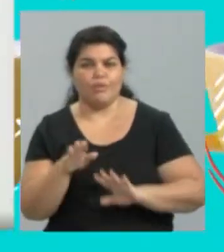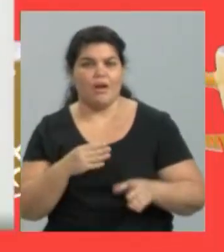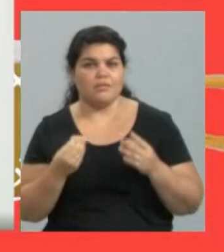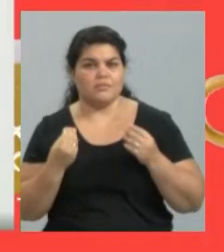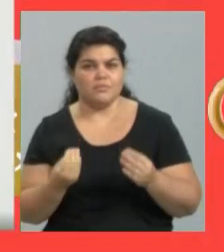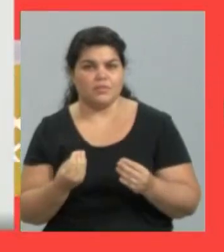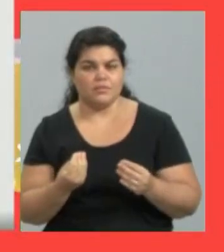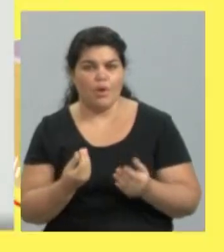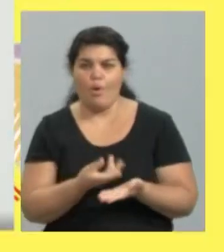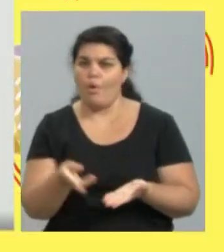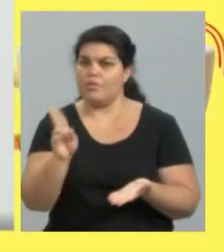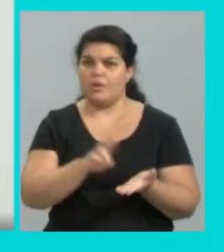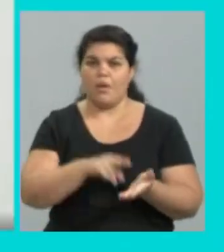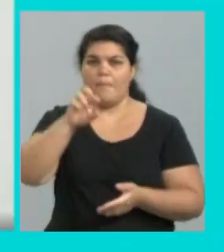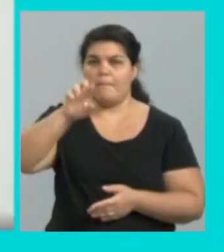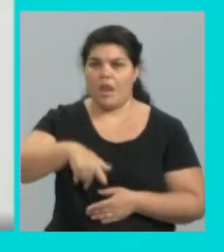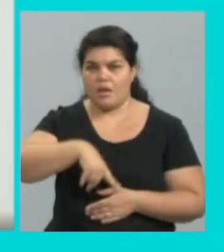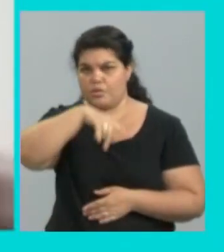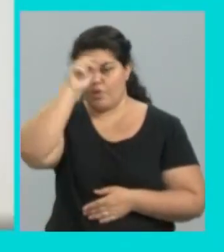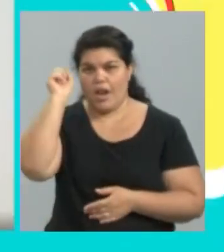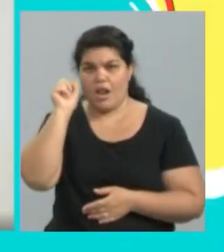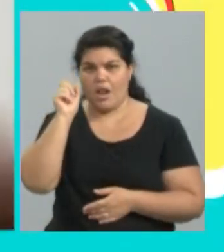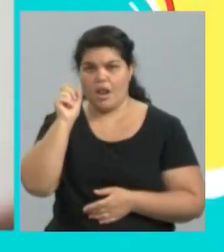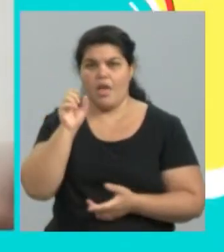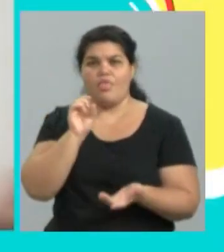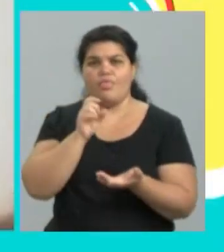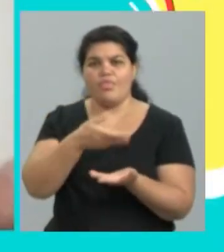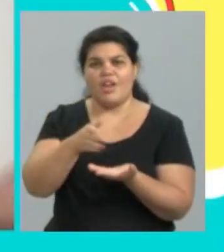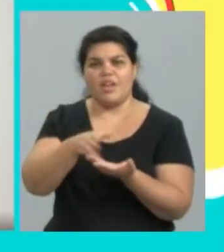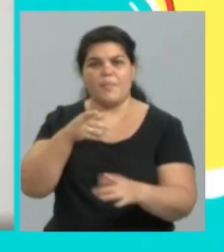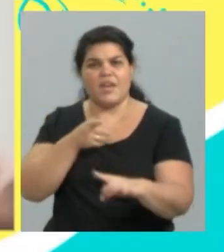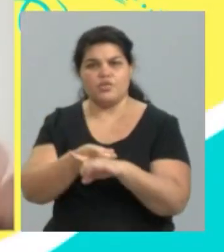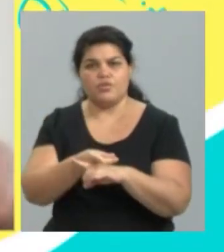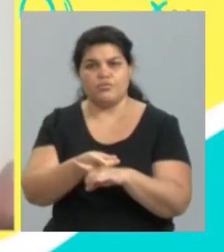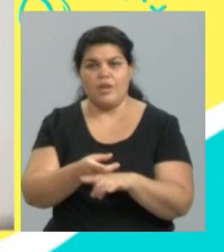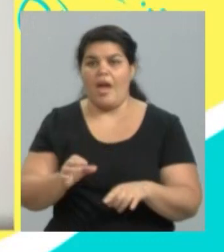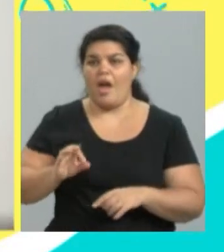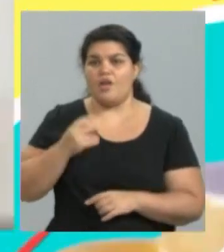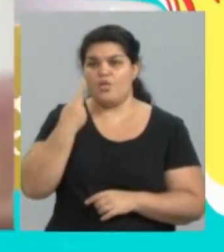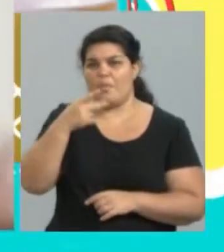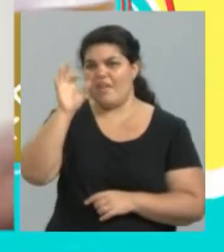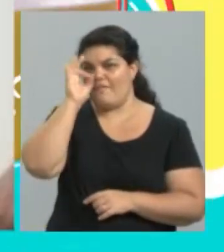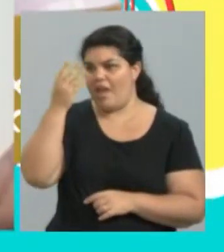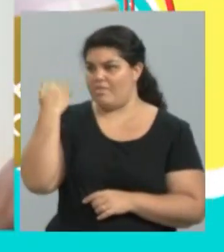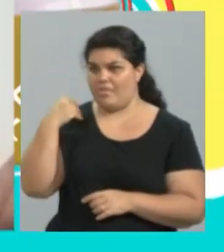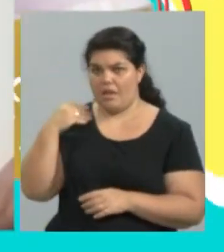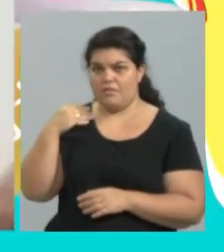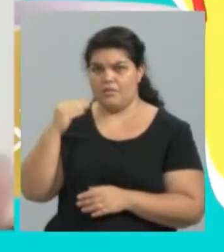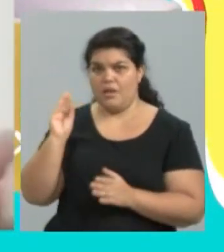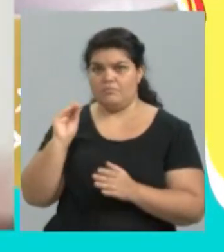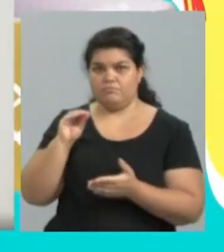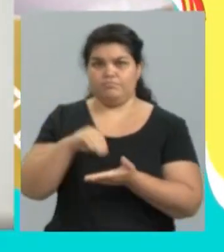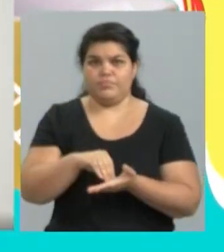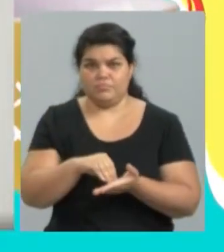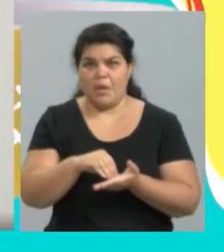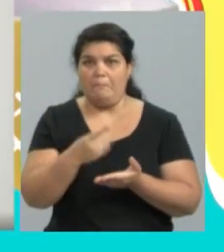actualizar el Plan Nacional contra la Discriminación, que es algo que se quiere hacer a partir del 2020, porque el Plan Nacional contra